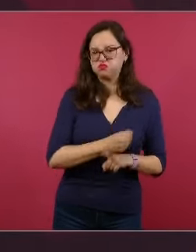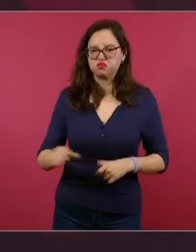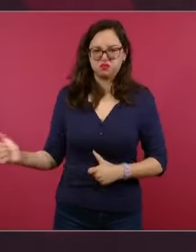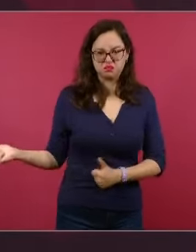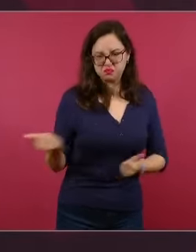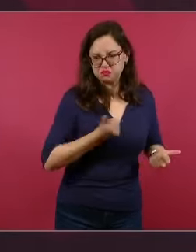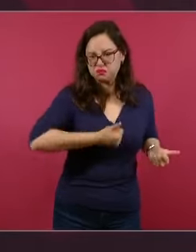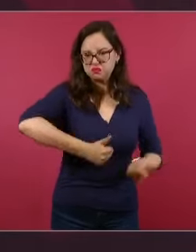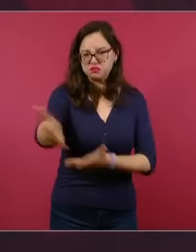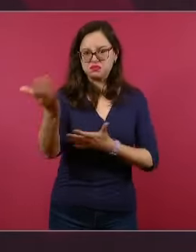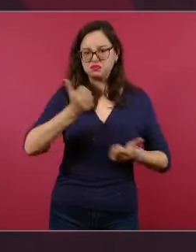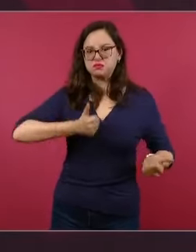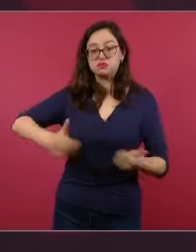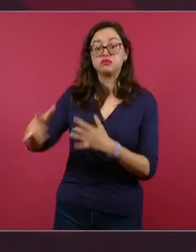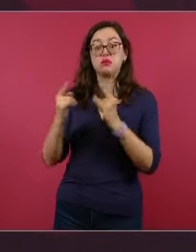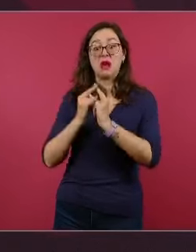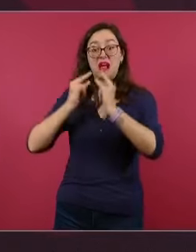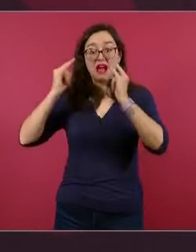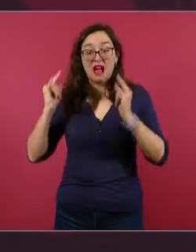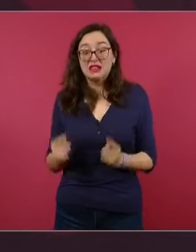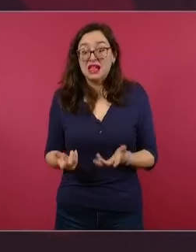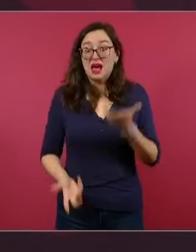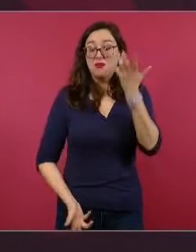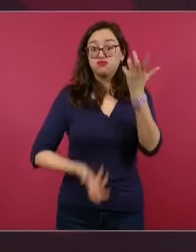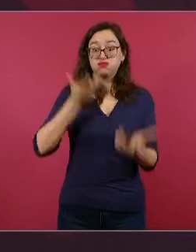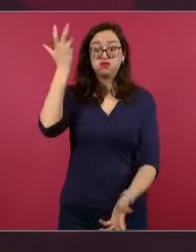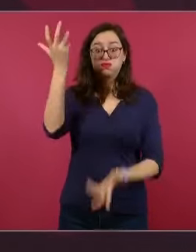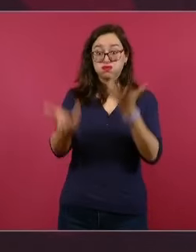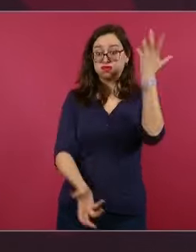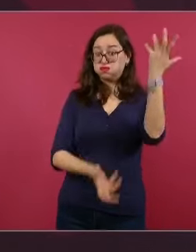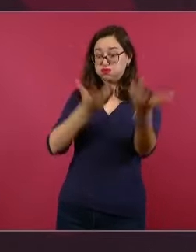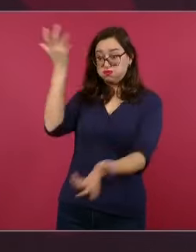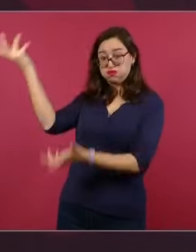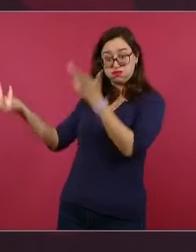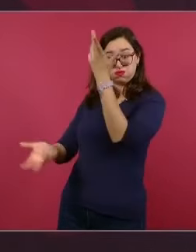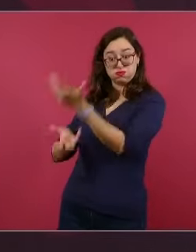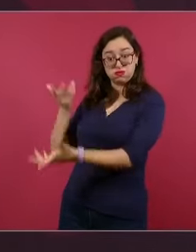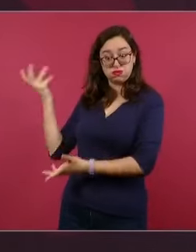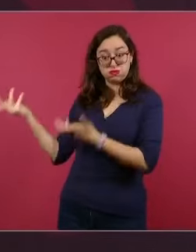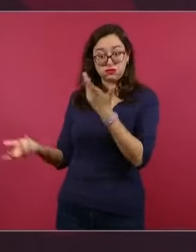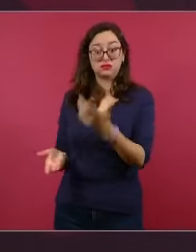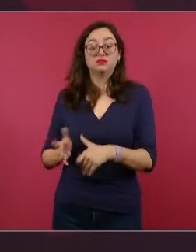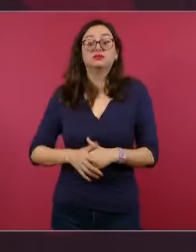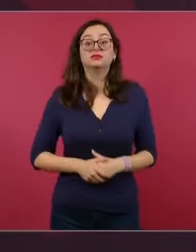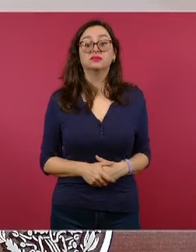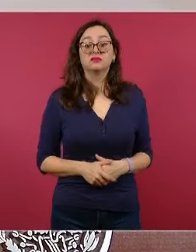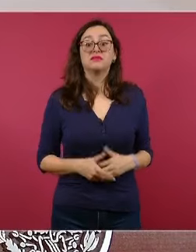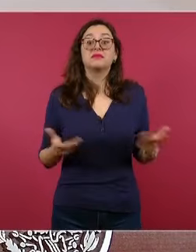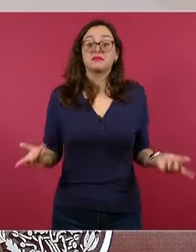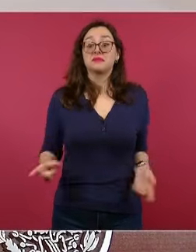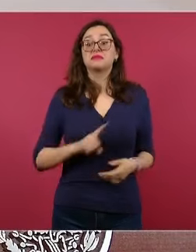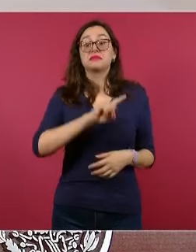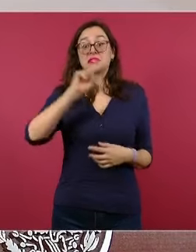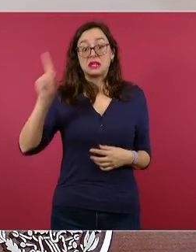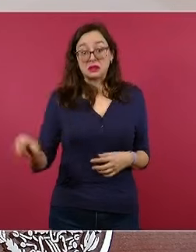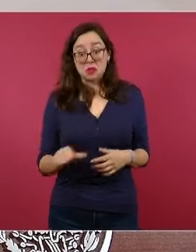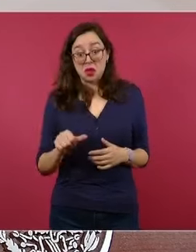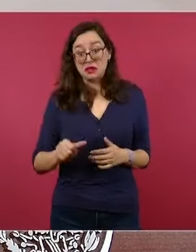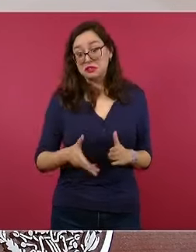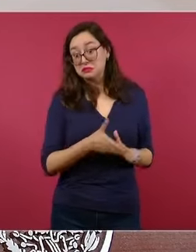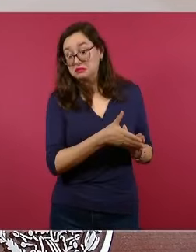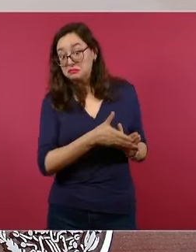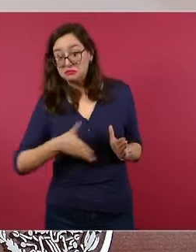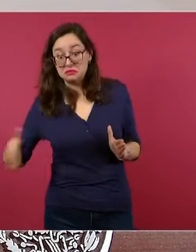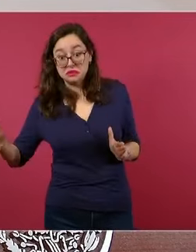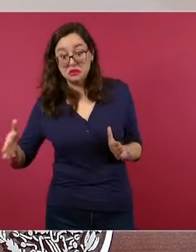permitían que nadie hiciera manifestaciones en el Zócalo nosotros no